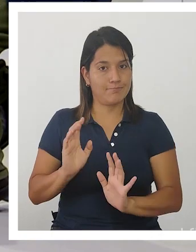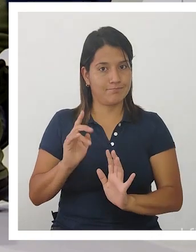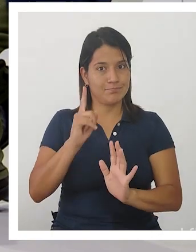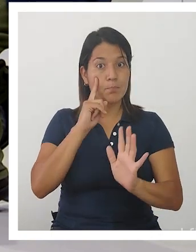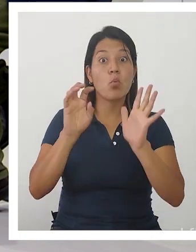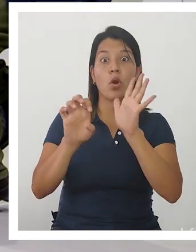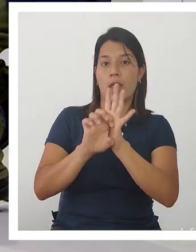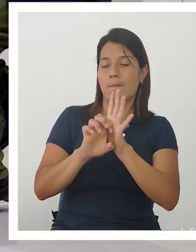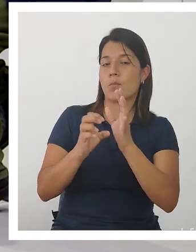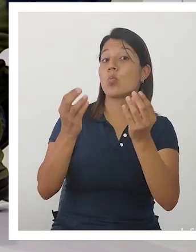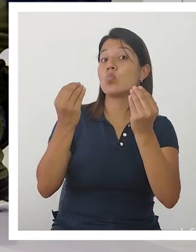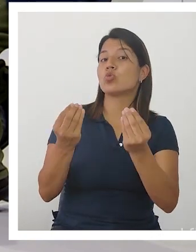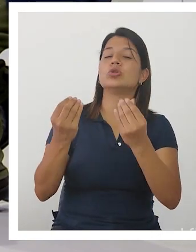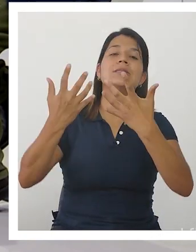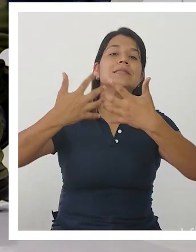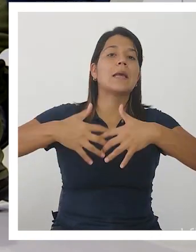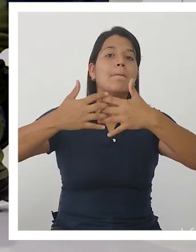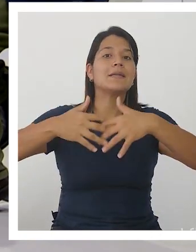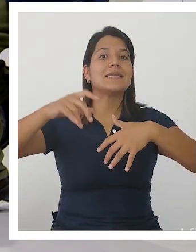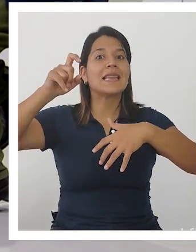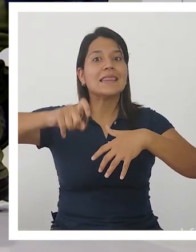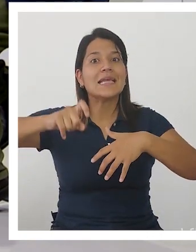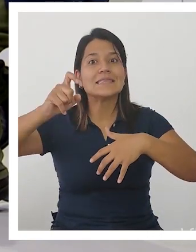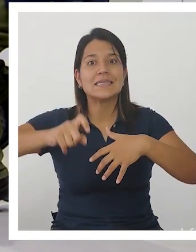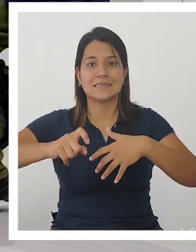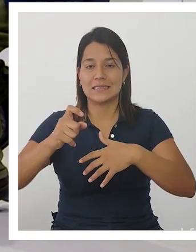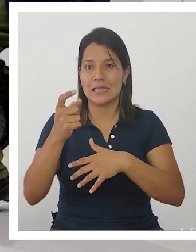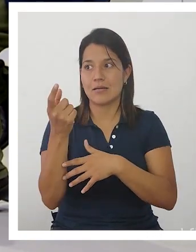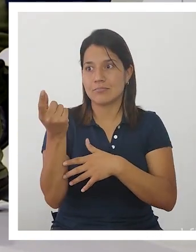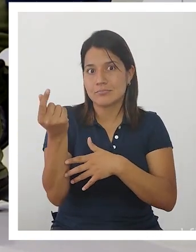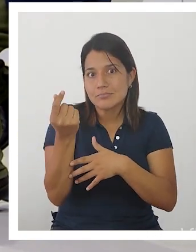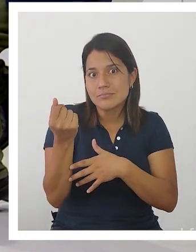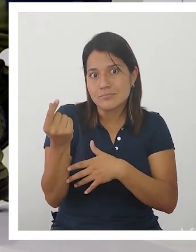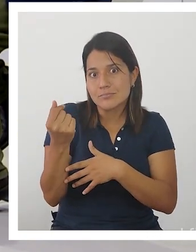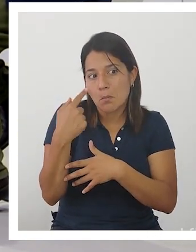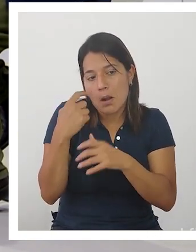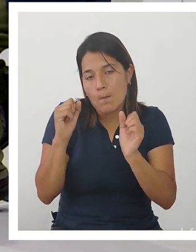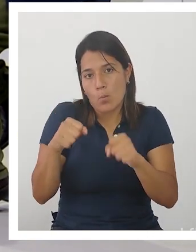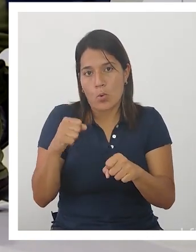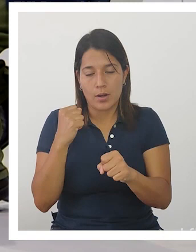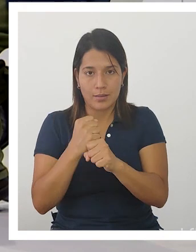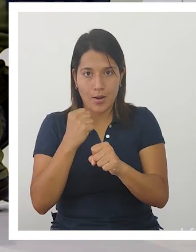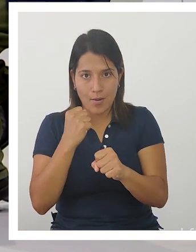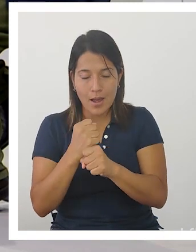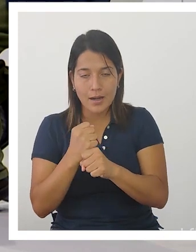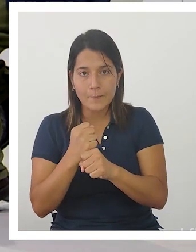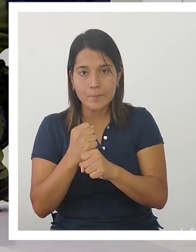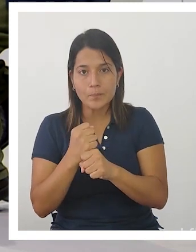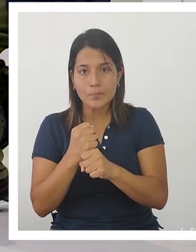empresas requieren de capital bancario para poder operar.